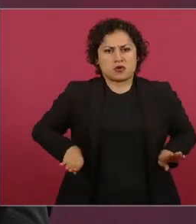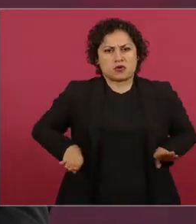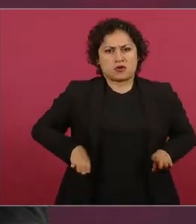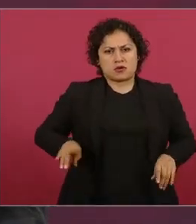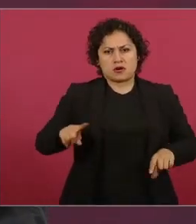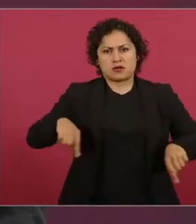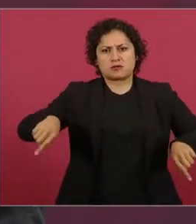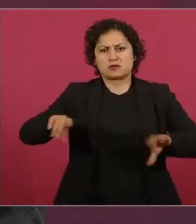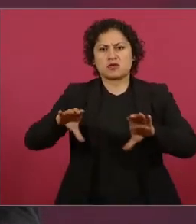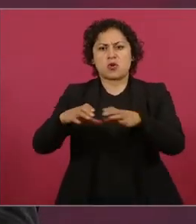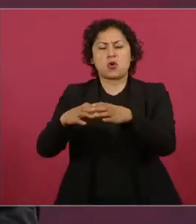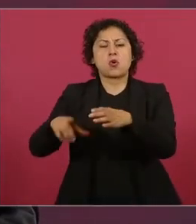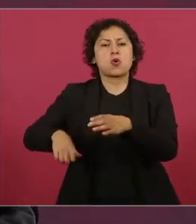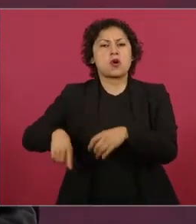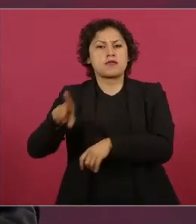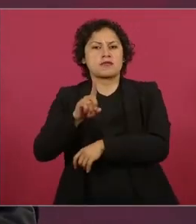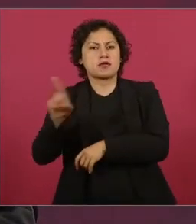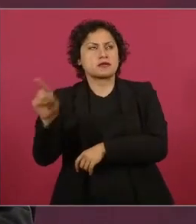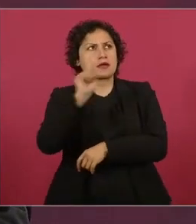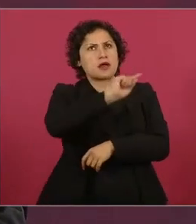Eso es lo que puedo decir.